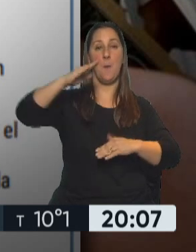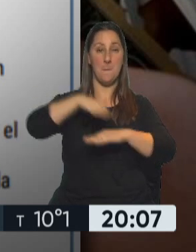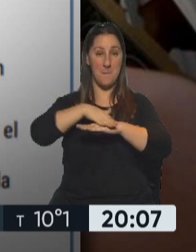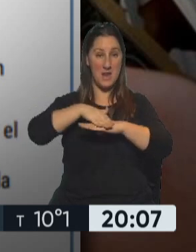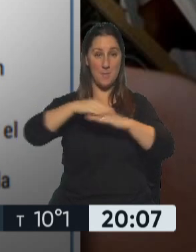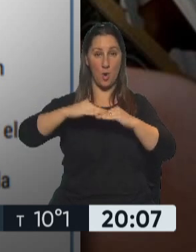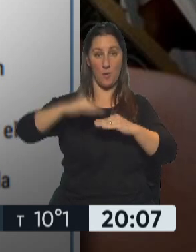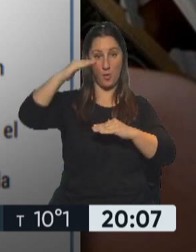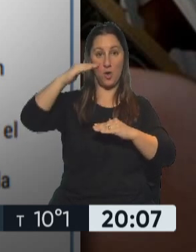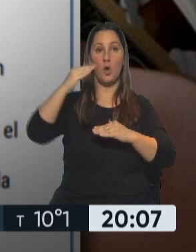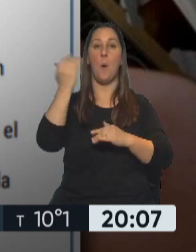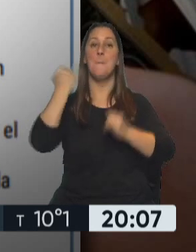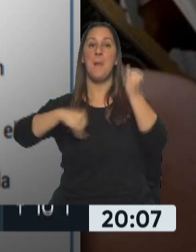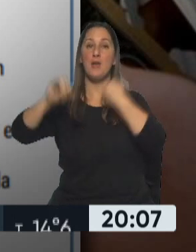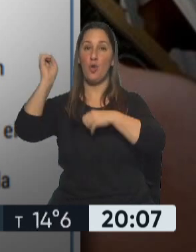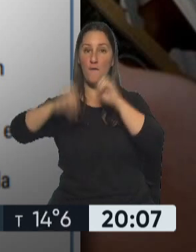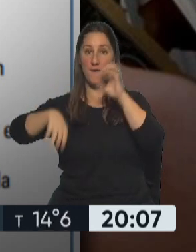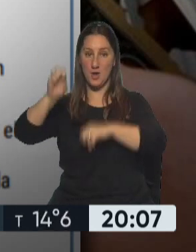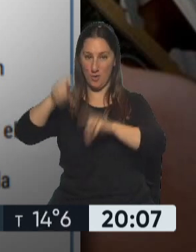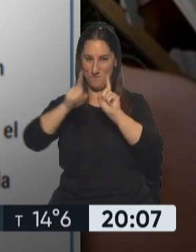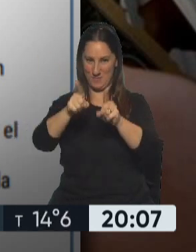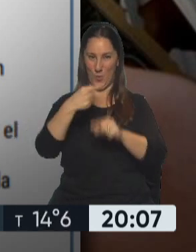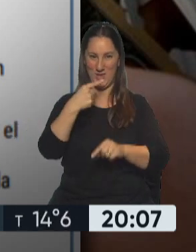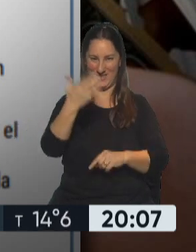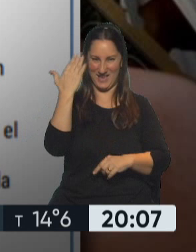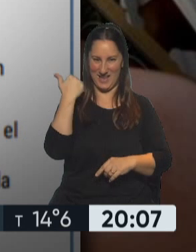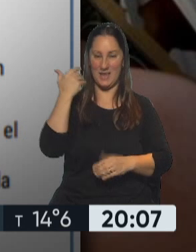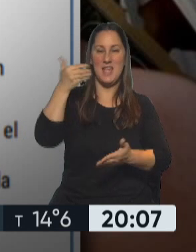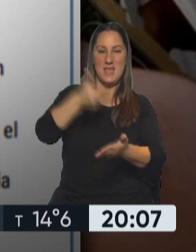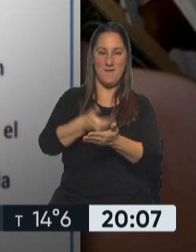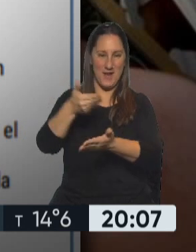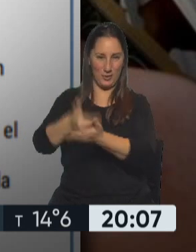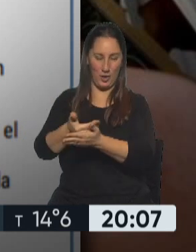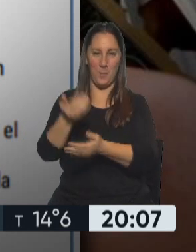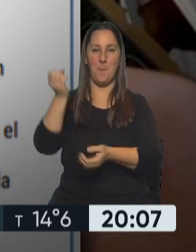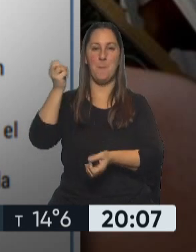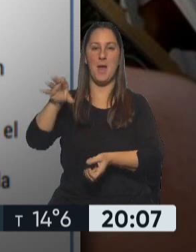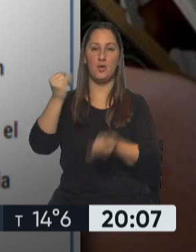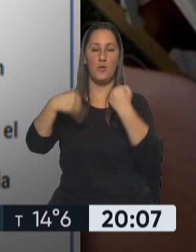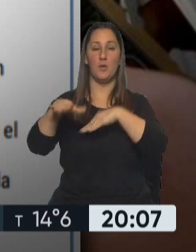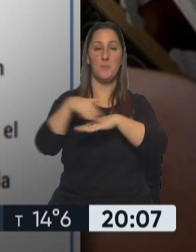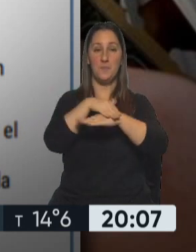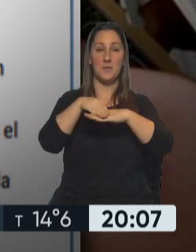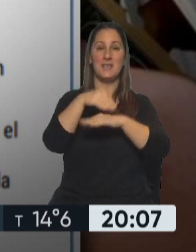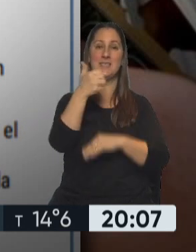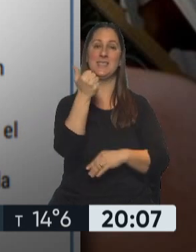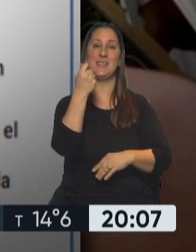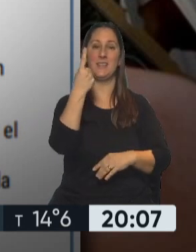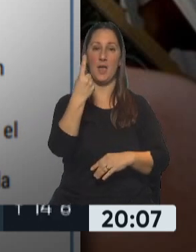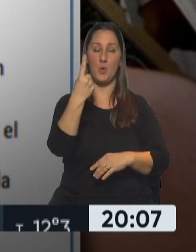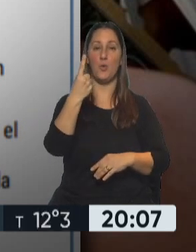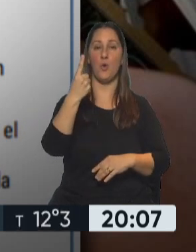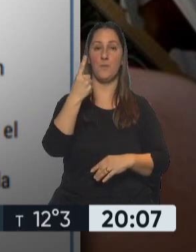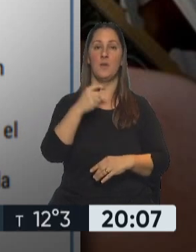tasas de interés sobre los plazos fijos lo que vos decías las inversiones estableciendo el nuevo piso en su esencia 28